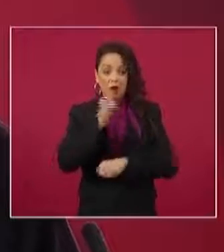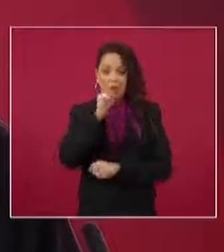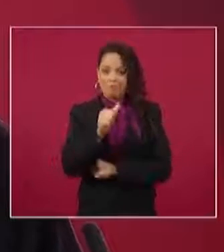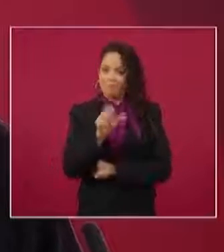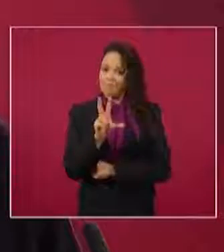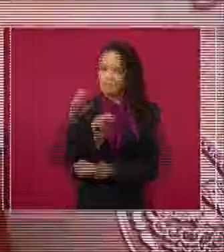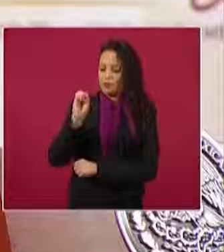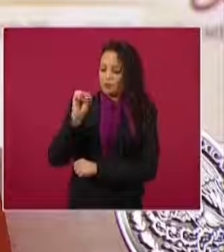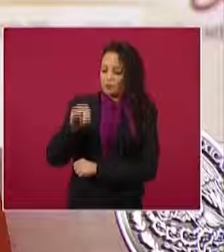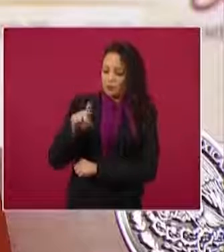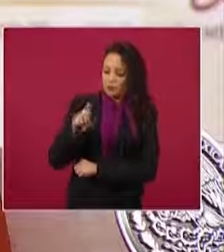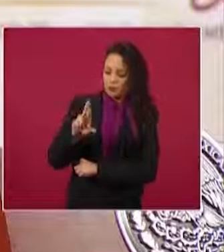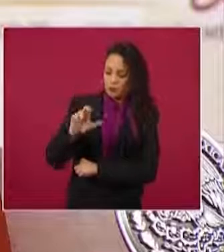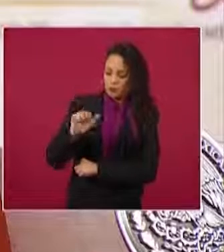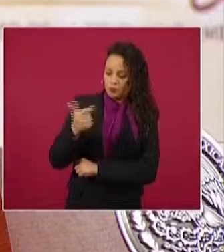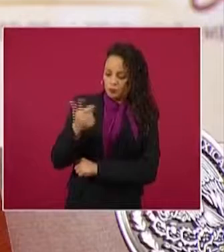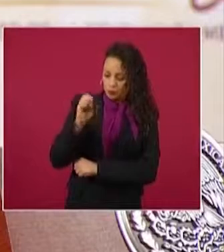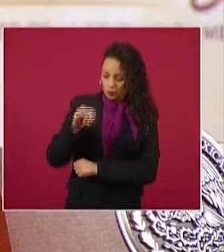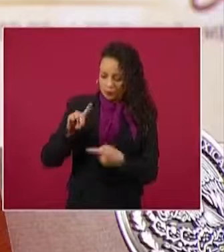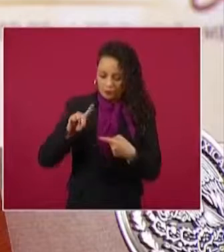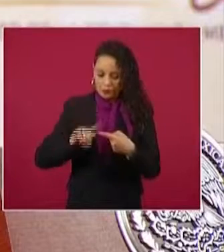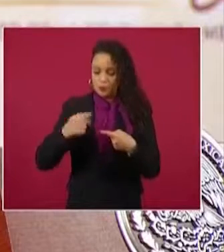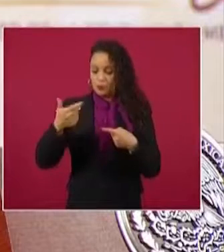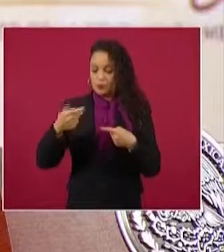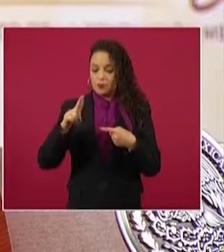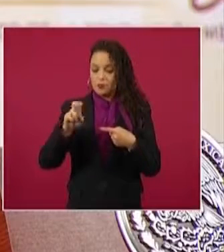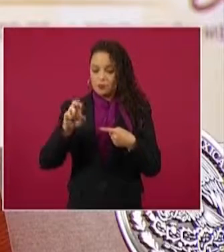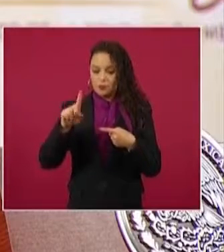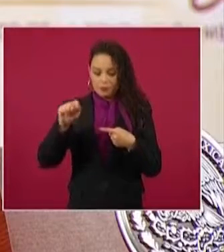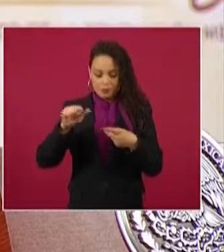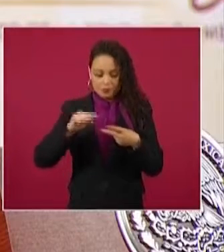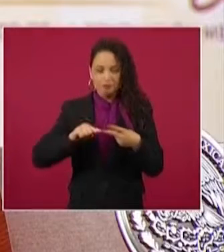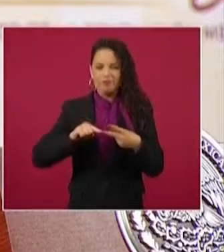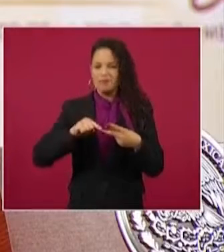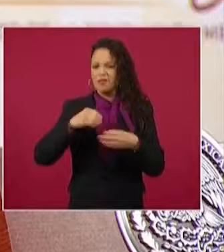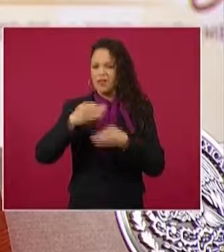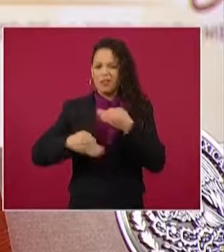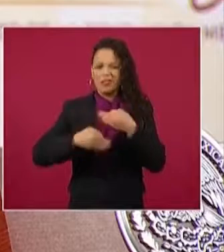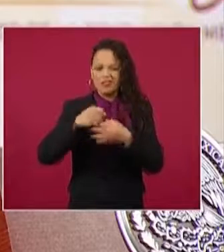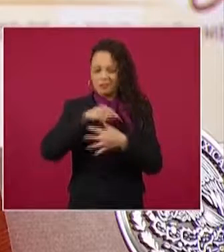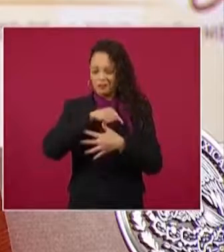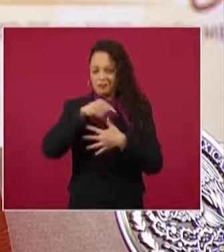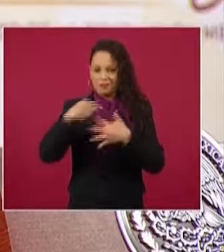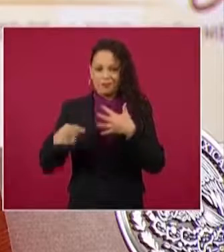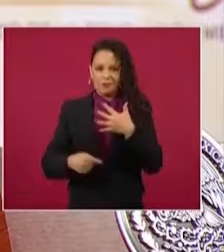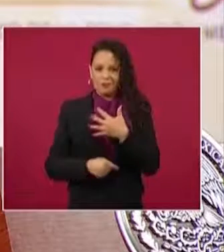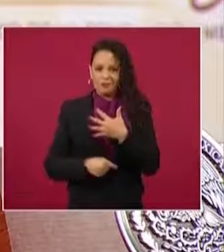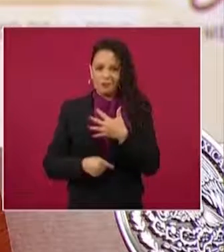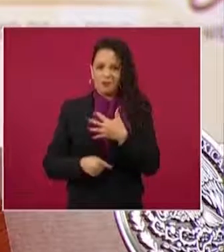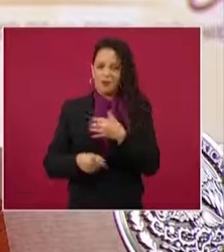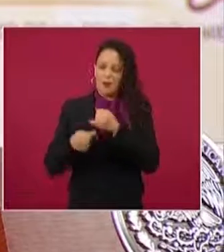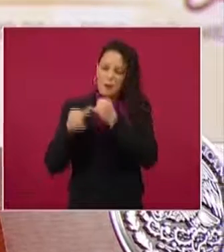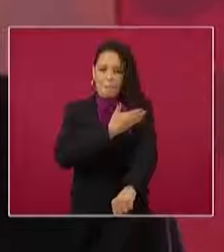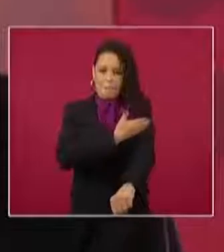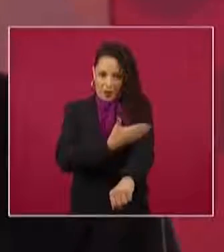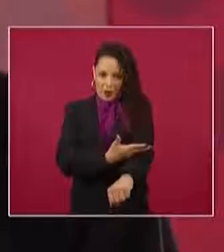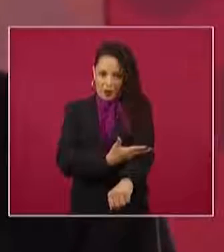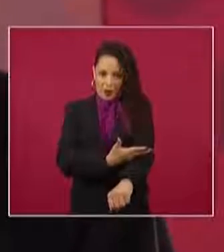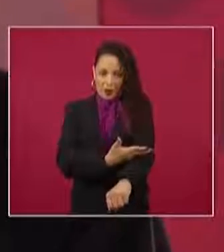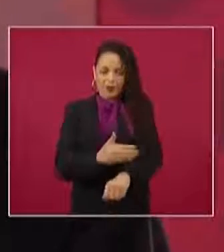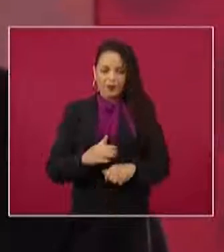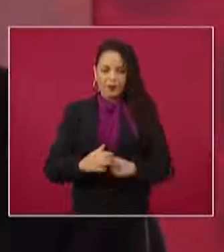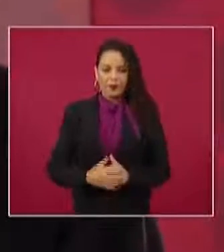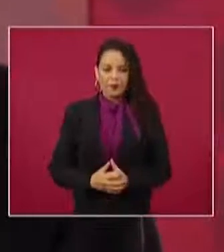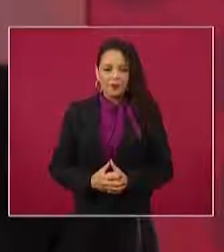medios lo único que hacen es criticarlos, por lo que argumentó que es durante sus conferencias diarias cuando tiene tiempo para